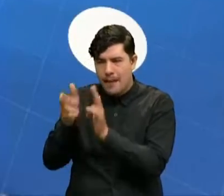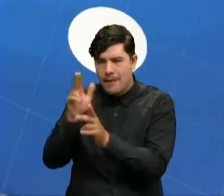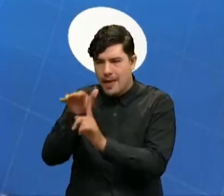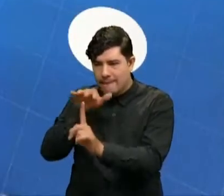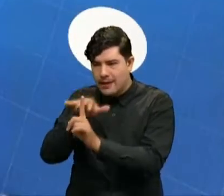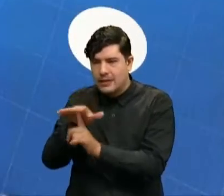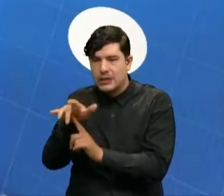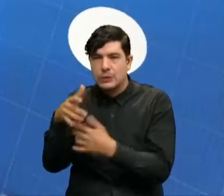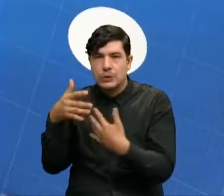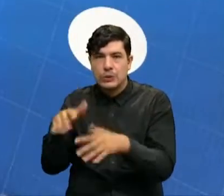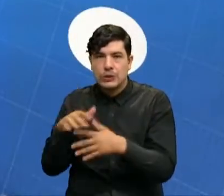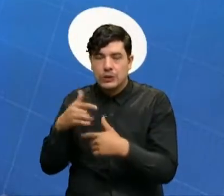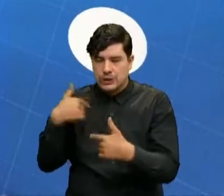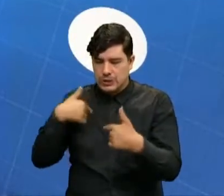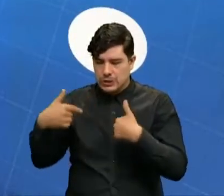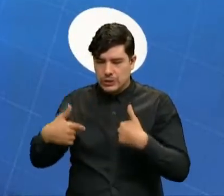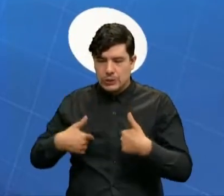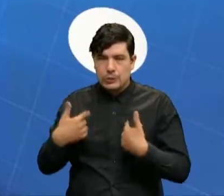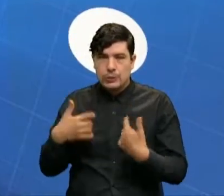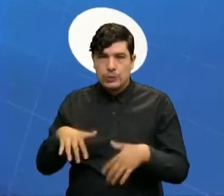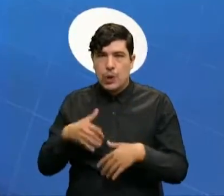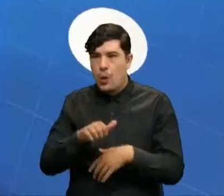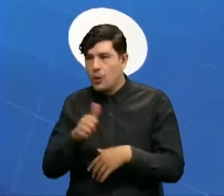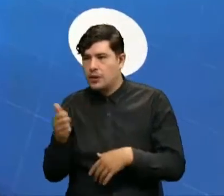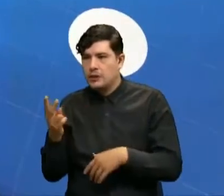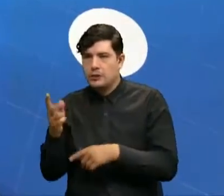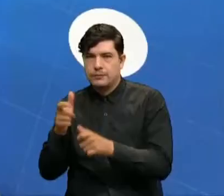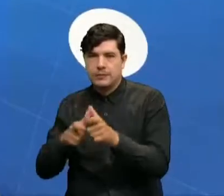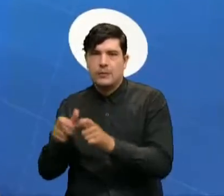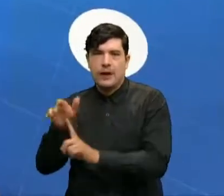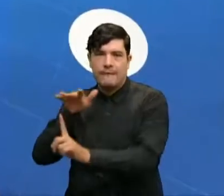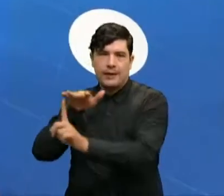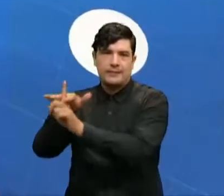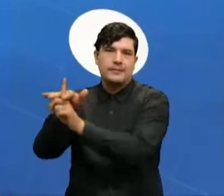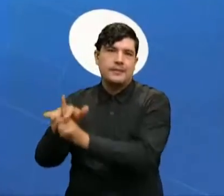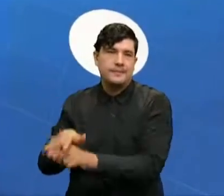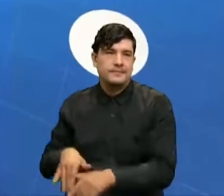riña, ocasionándole heridas a dos más.